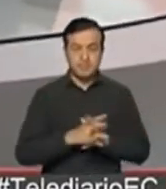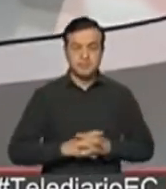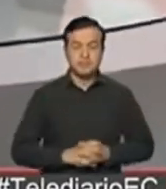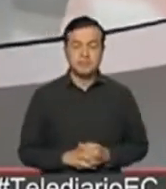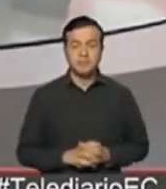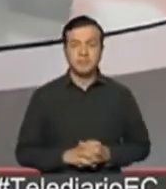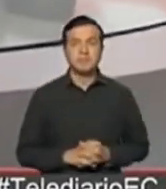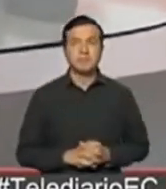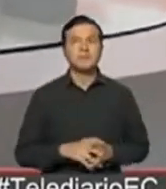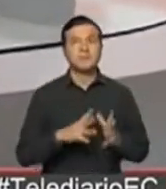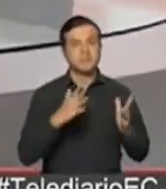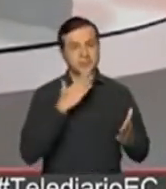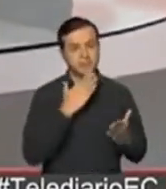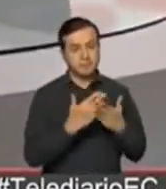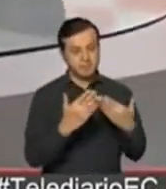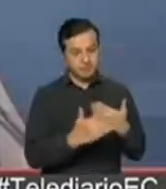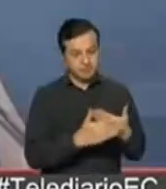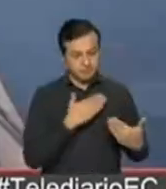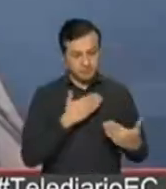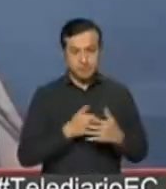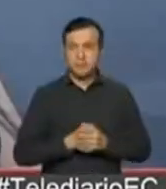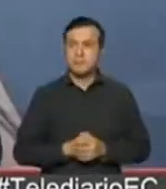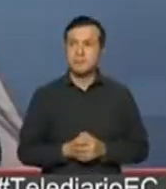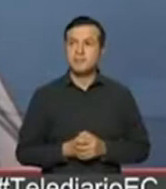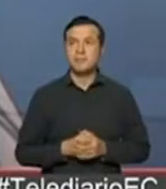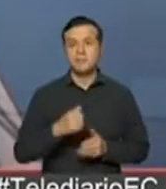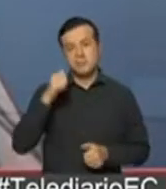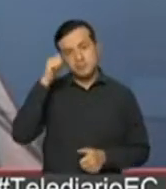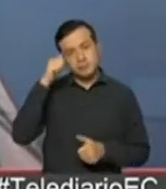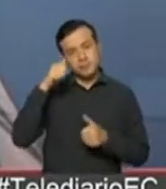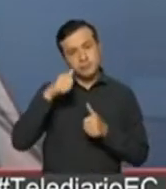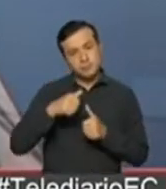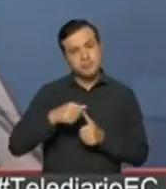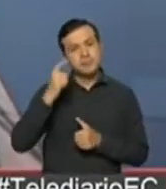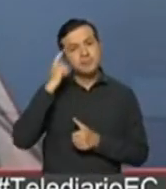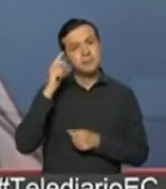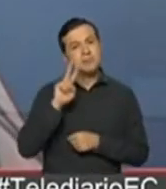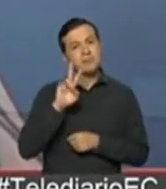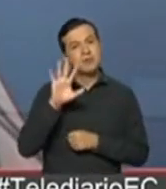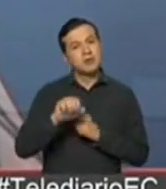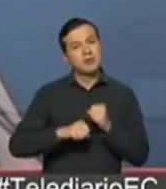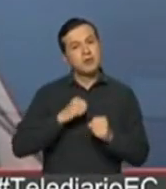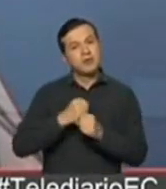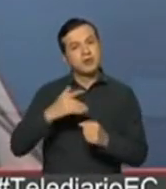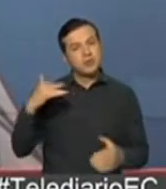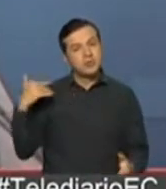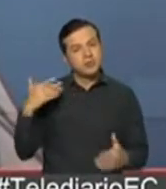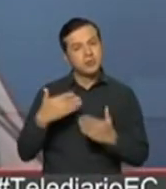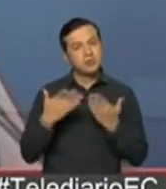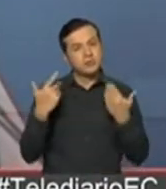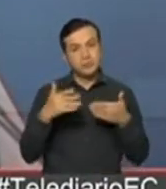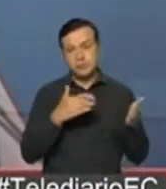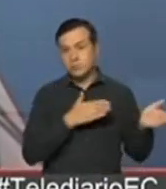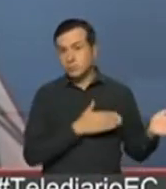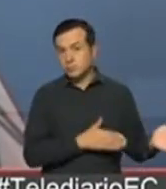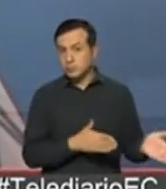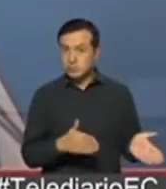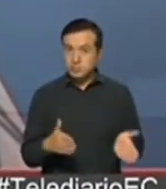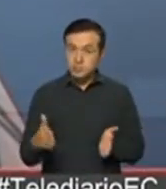muchas gracias por la invitación como tendremos que recordar estos gestos 25 años luego de